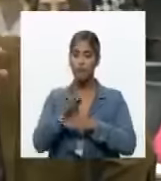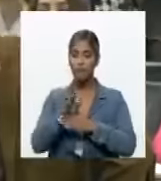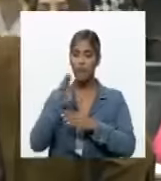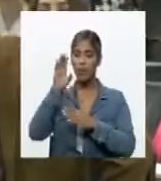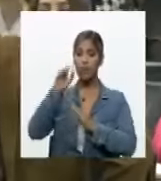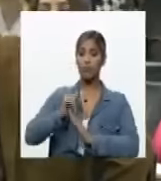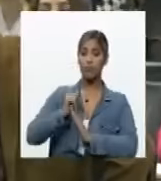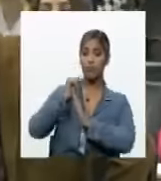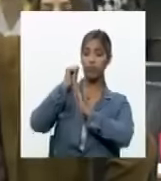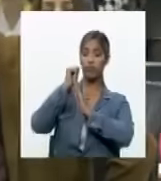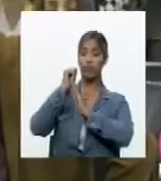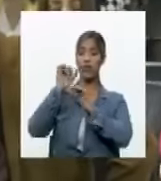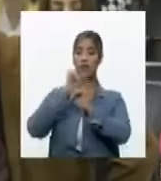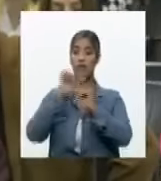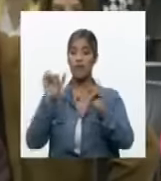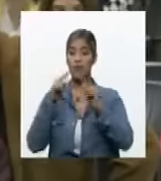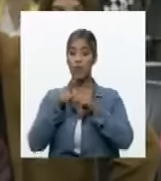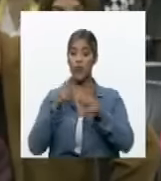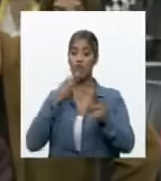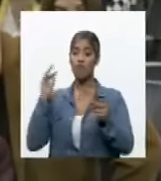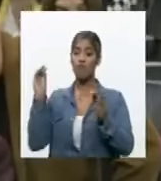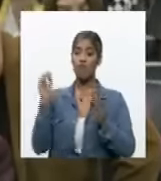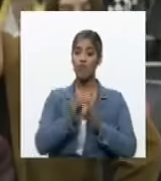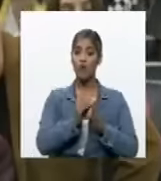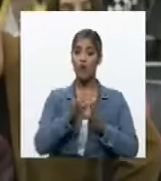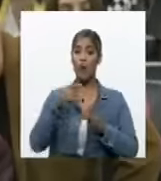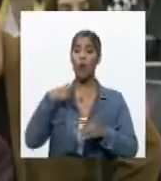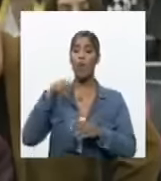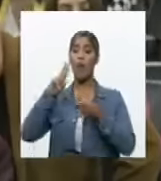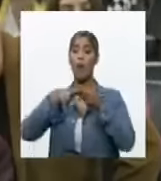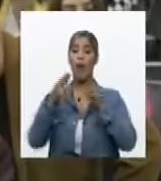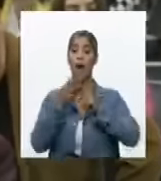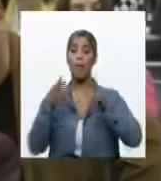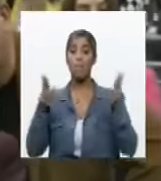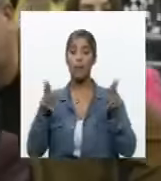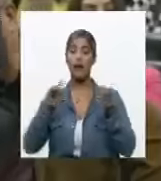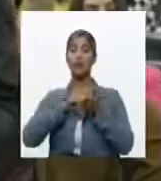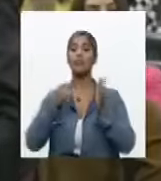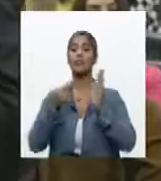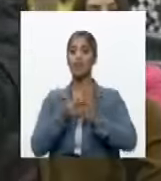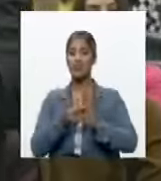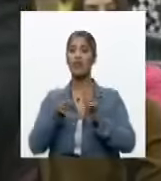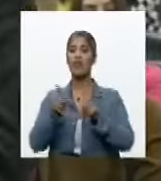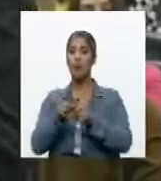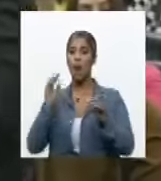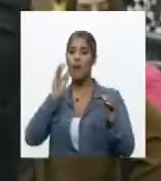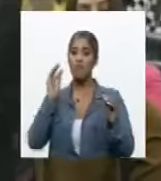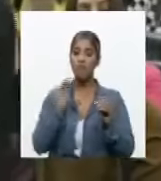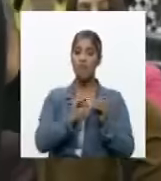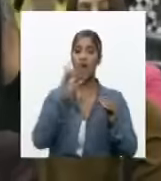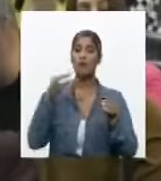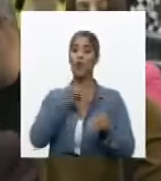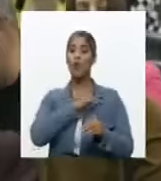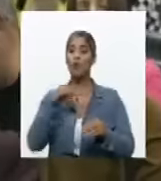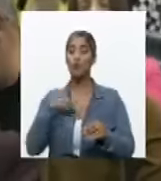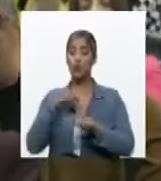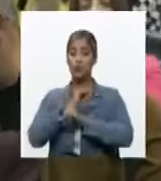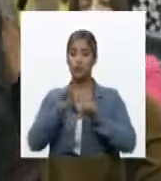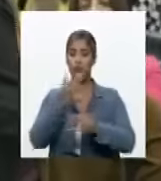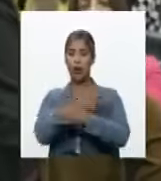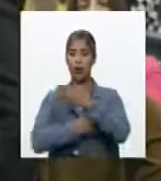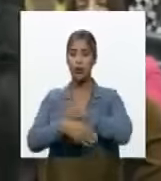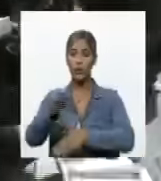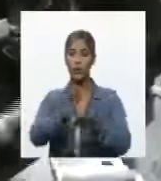patria y la cerraremos con un enorme beso. Pues la paz es el enorme beso con el que vamos a cerrar las heridas